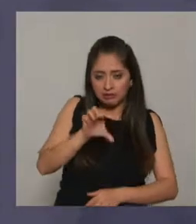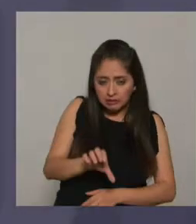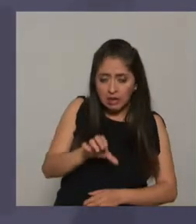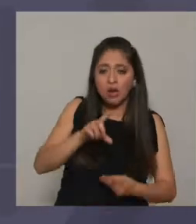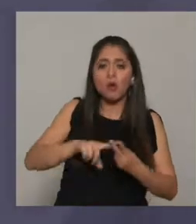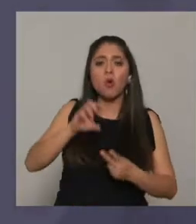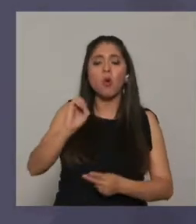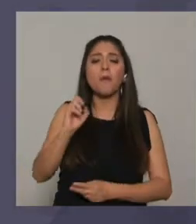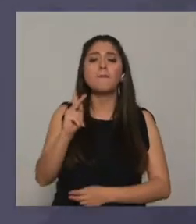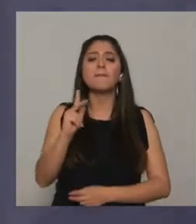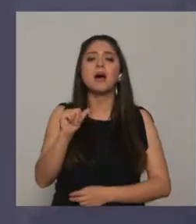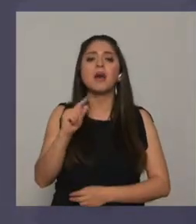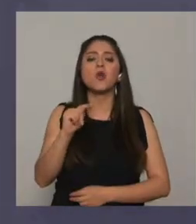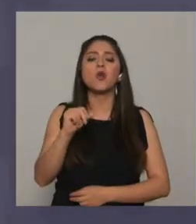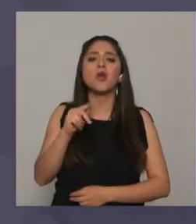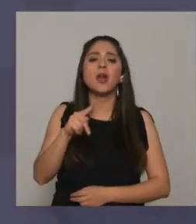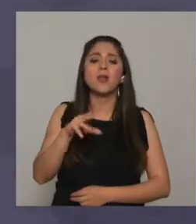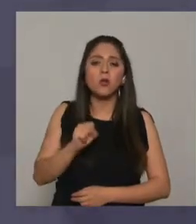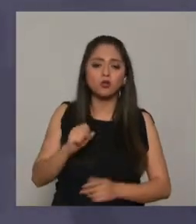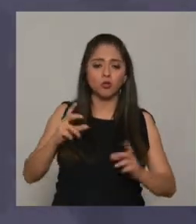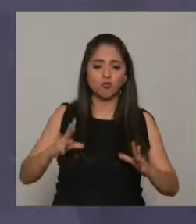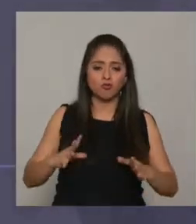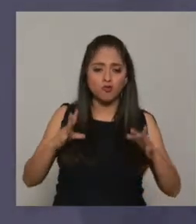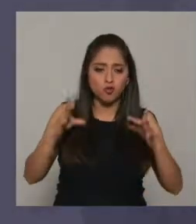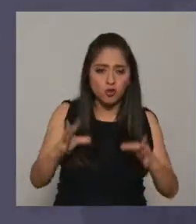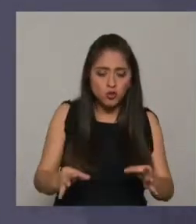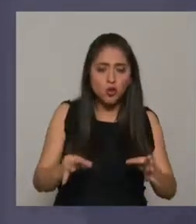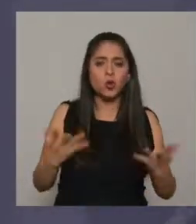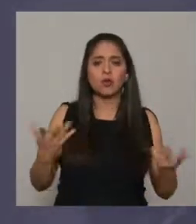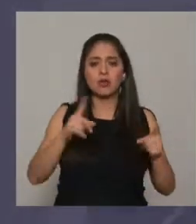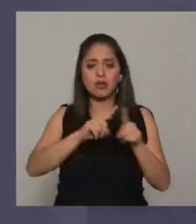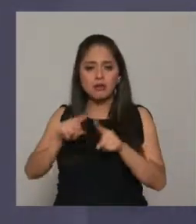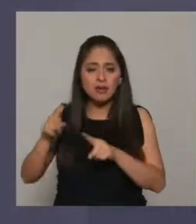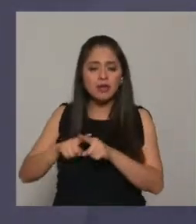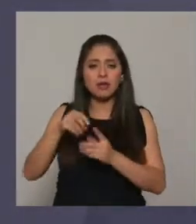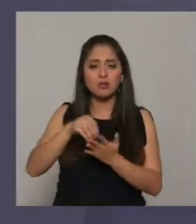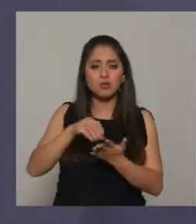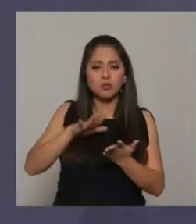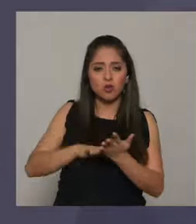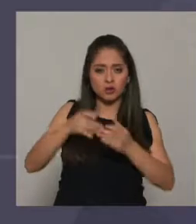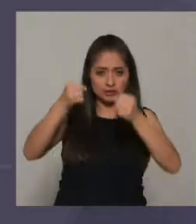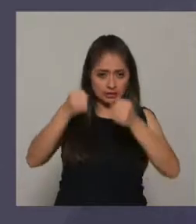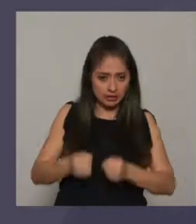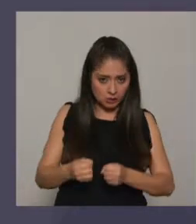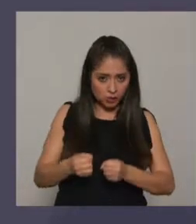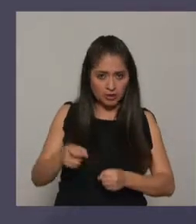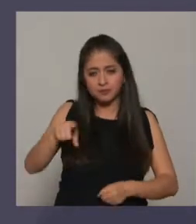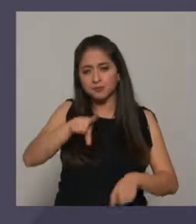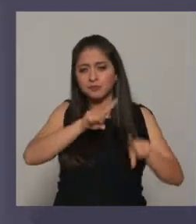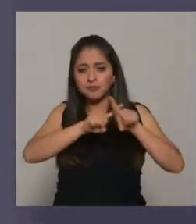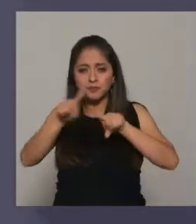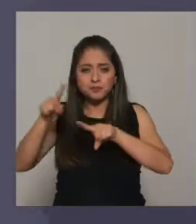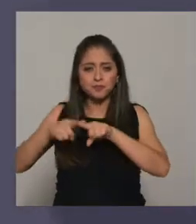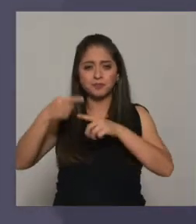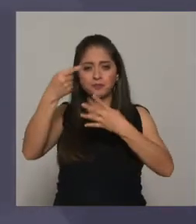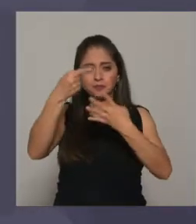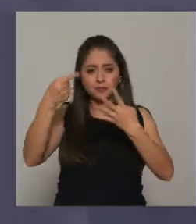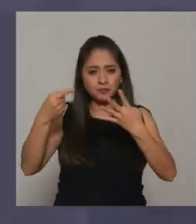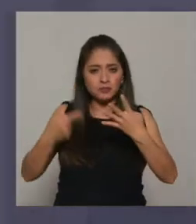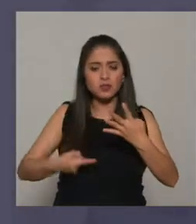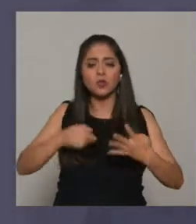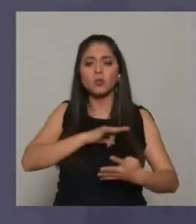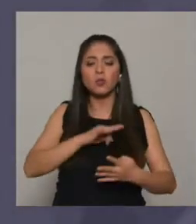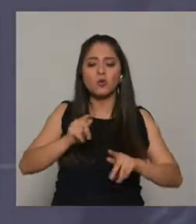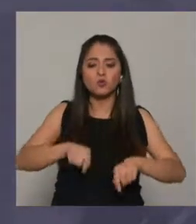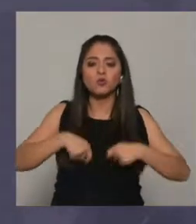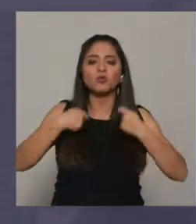de patronatos, de fundaciones, de asociaciones civiles y protocolos de seguridad, y así como muchísimas otras cosas que también